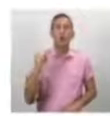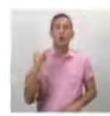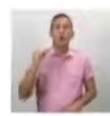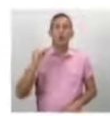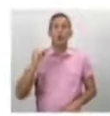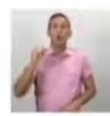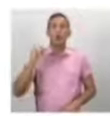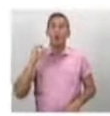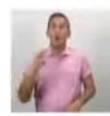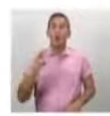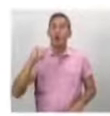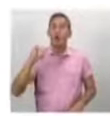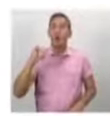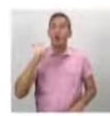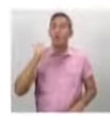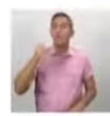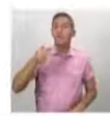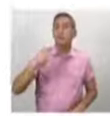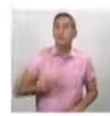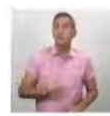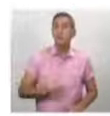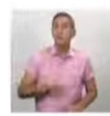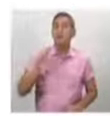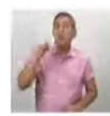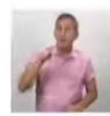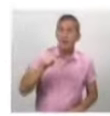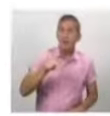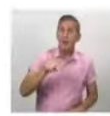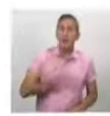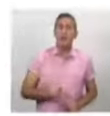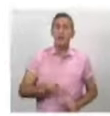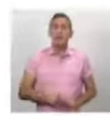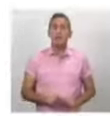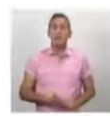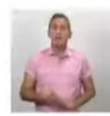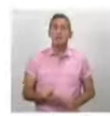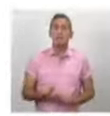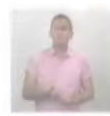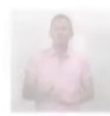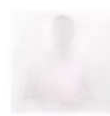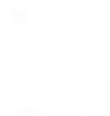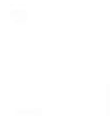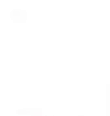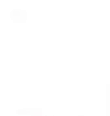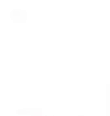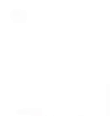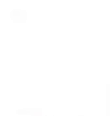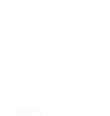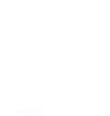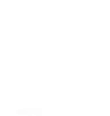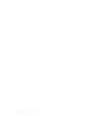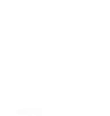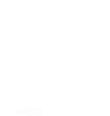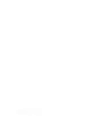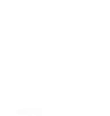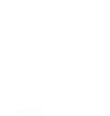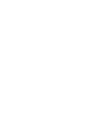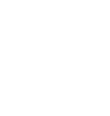fotosíntesis, proceso esencial para la alimentación de estos seres vivos.